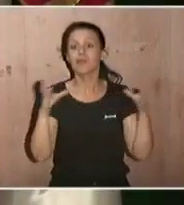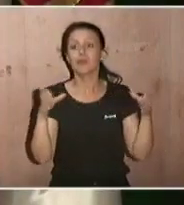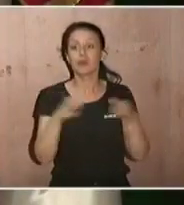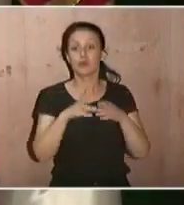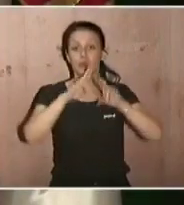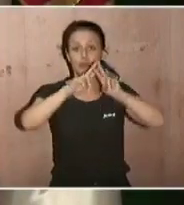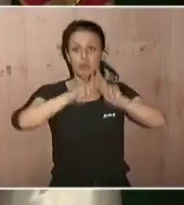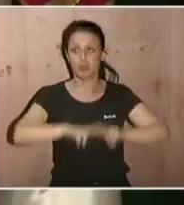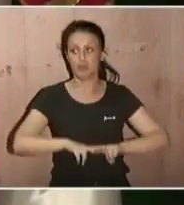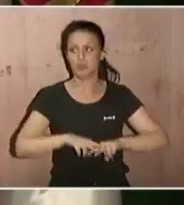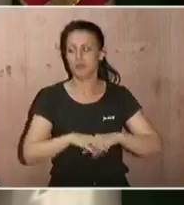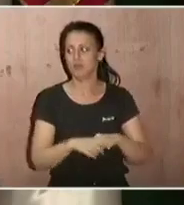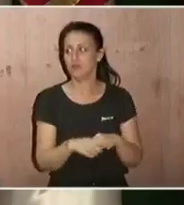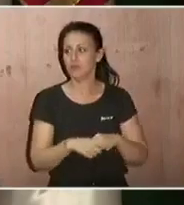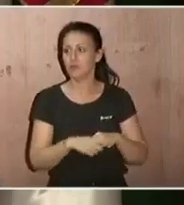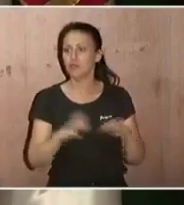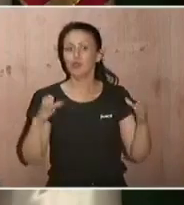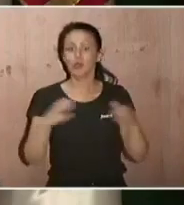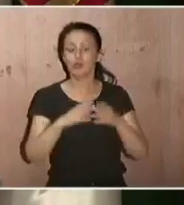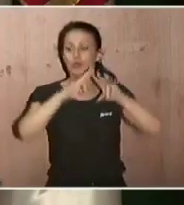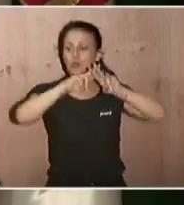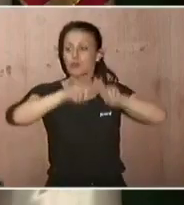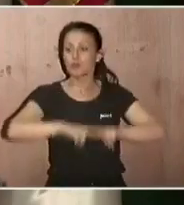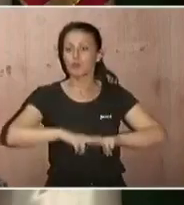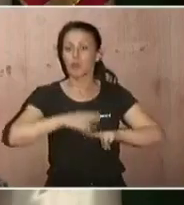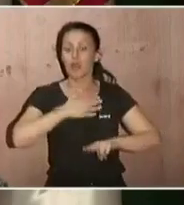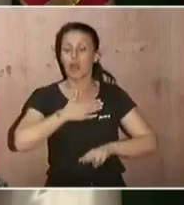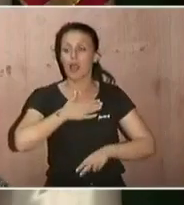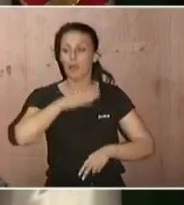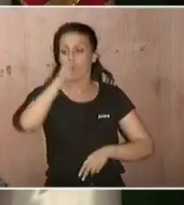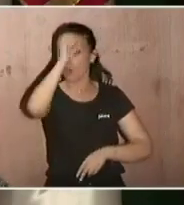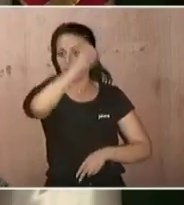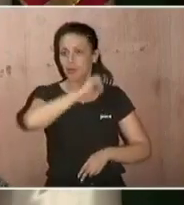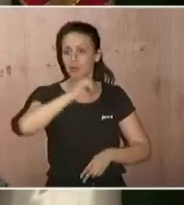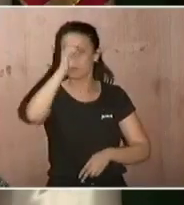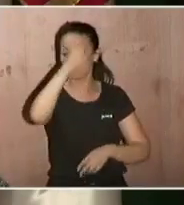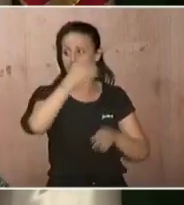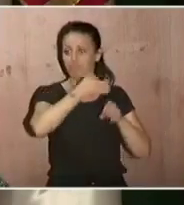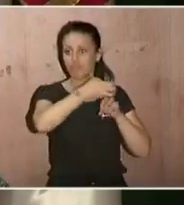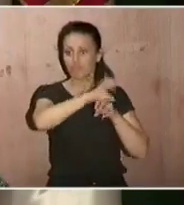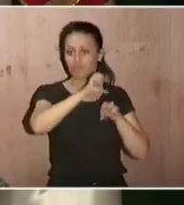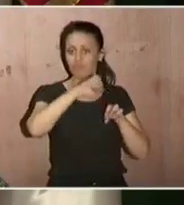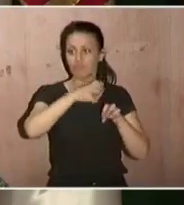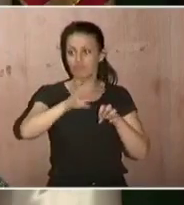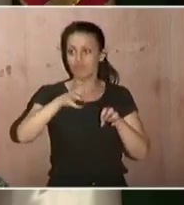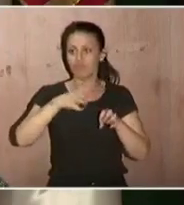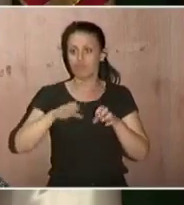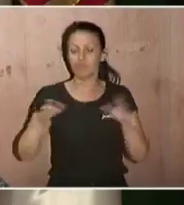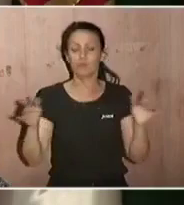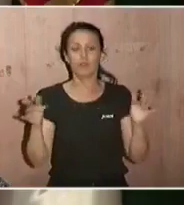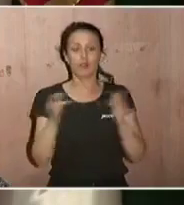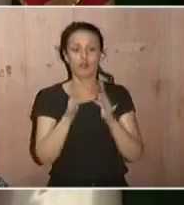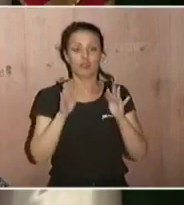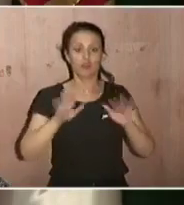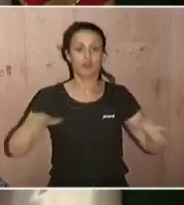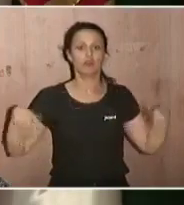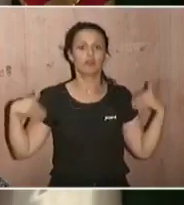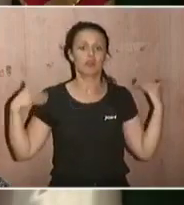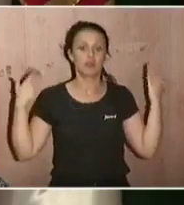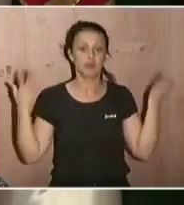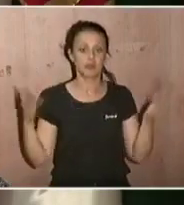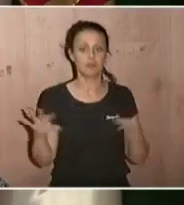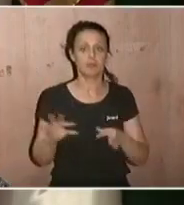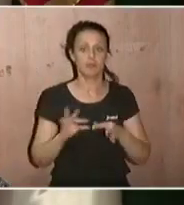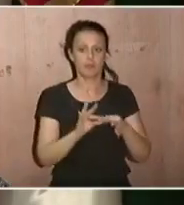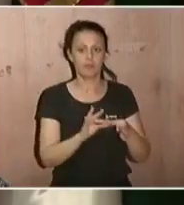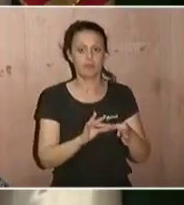investigación. Grupos de investigación que, a mi juicio, han de tener ramificaciones y contactos exteriores diversificados en función de